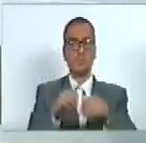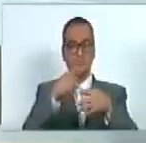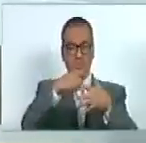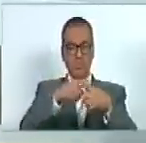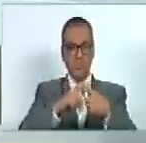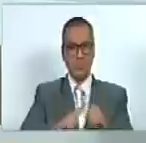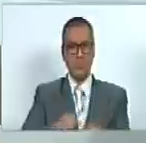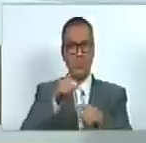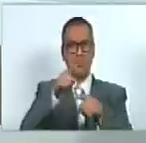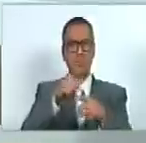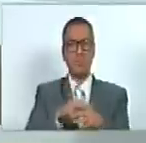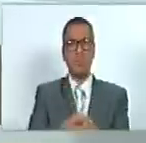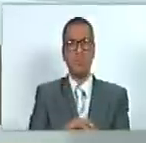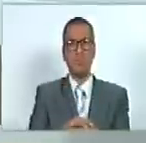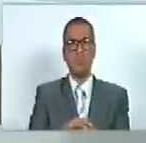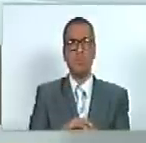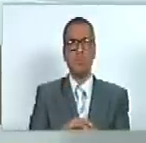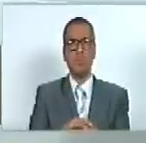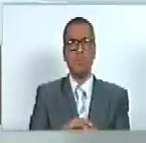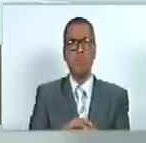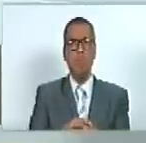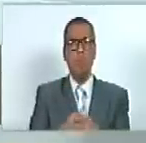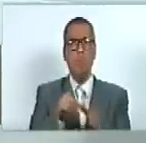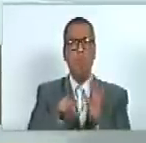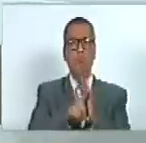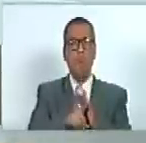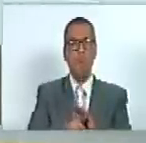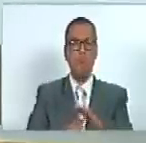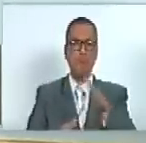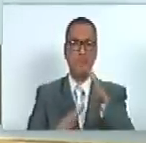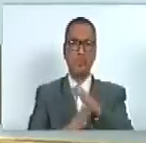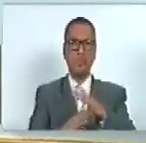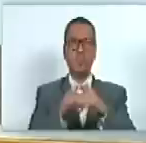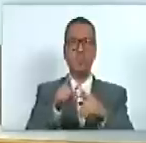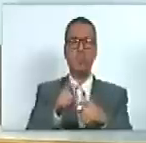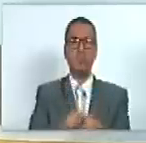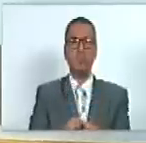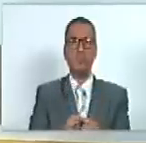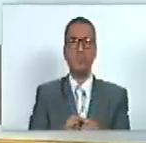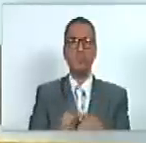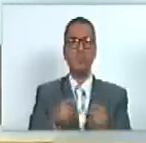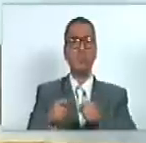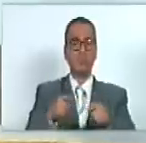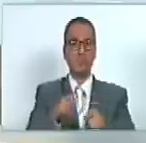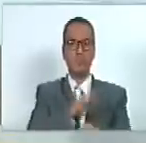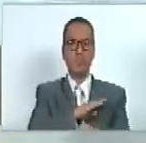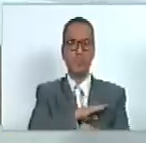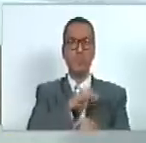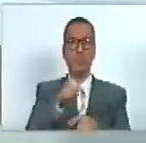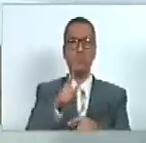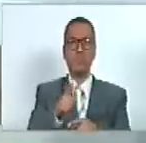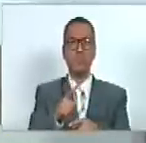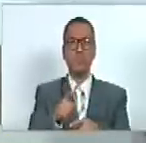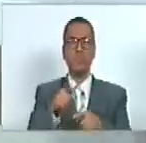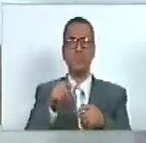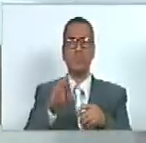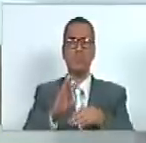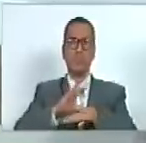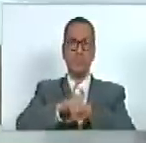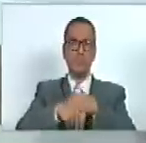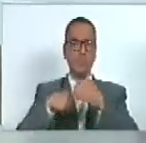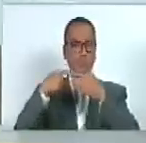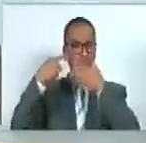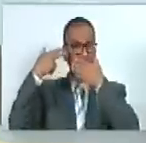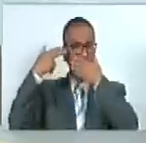cuentas que están ilegalmente retenidos, los activos que fueron ilegalmente